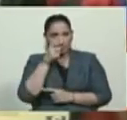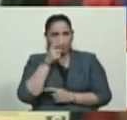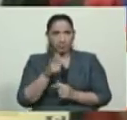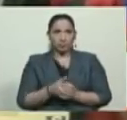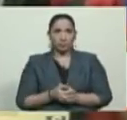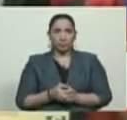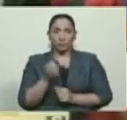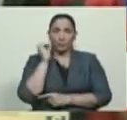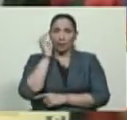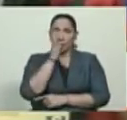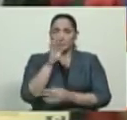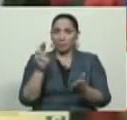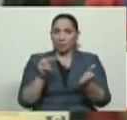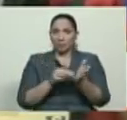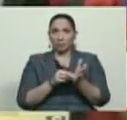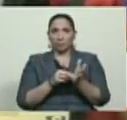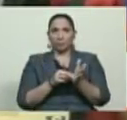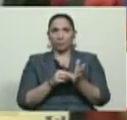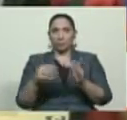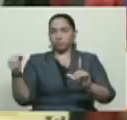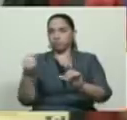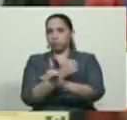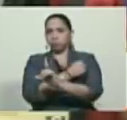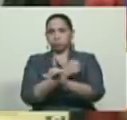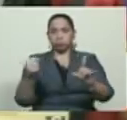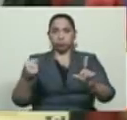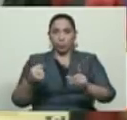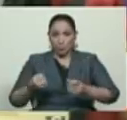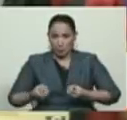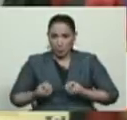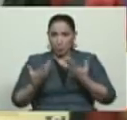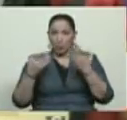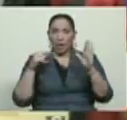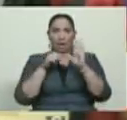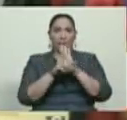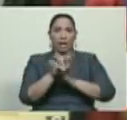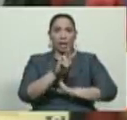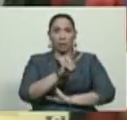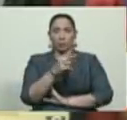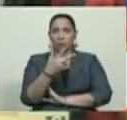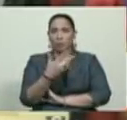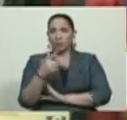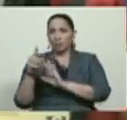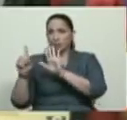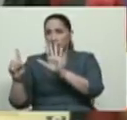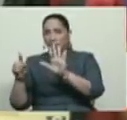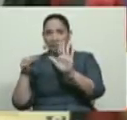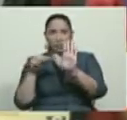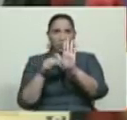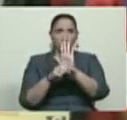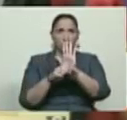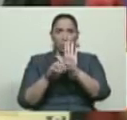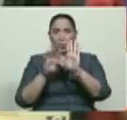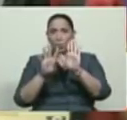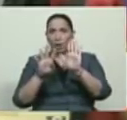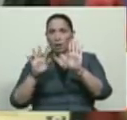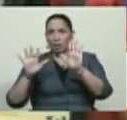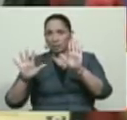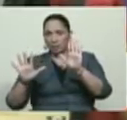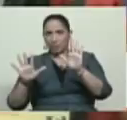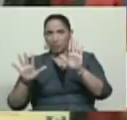la Asamblea Nacional violenta expresamente el artículo 236, numerales 4 y